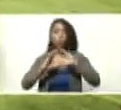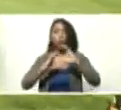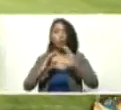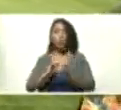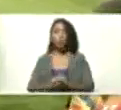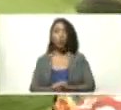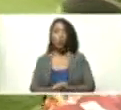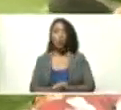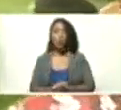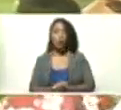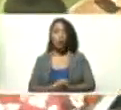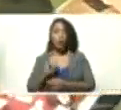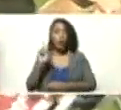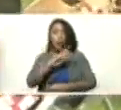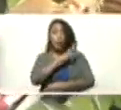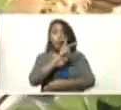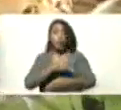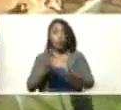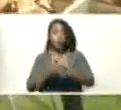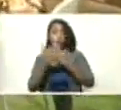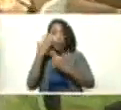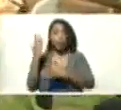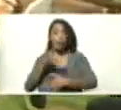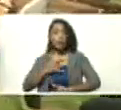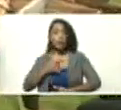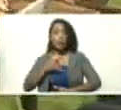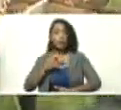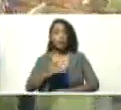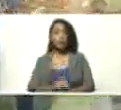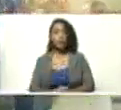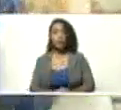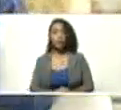poesía y la sensibilidad.